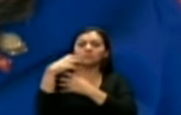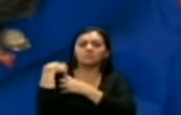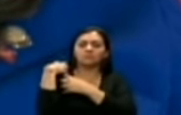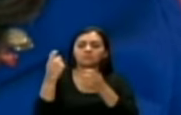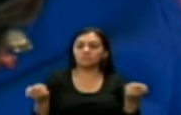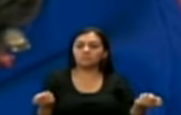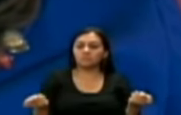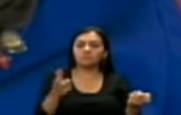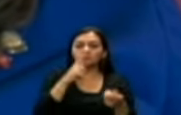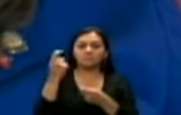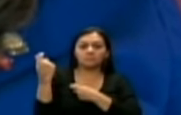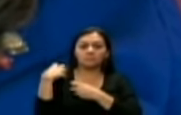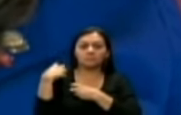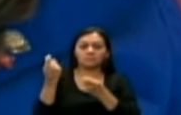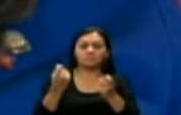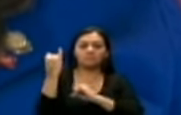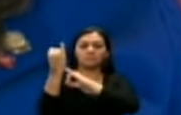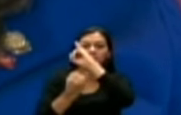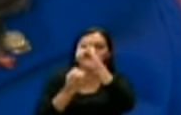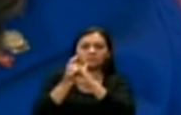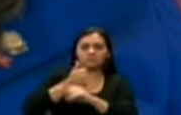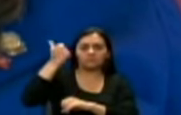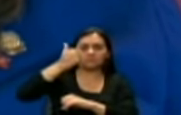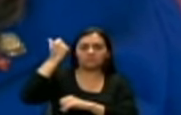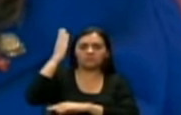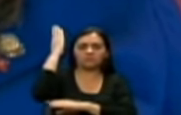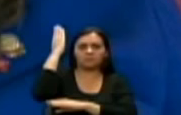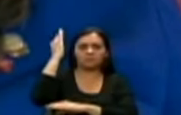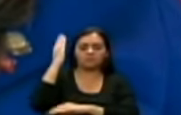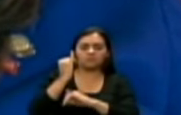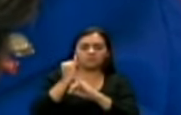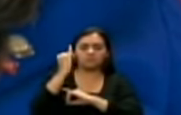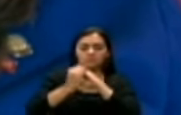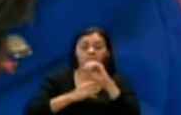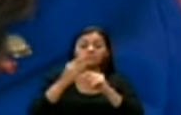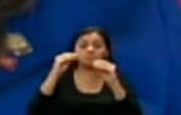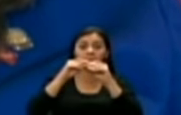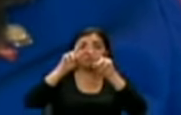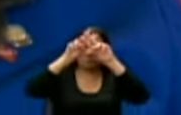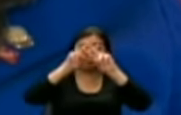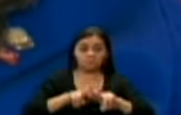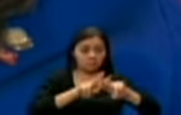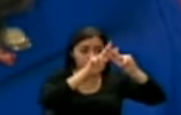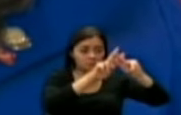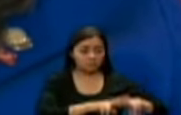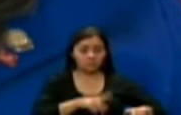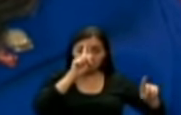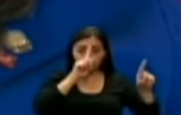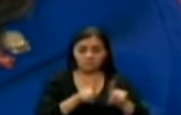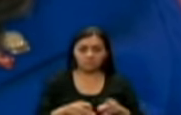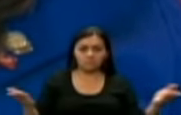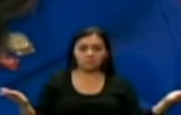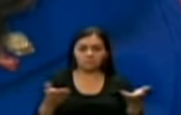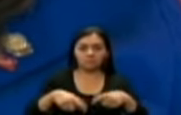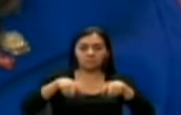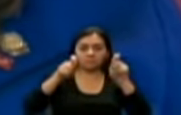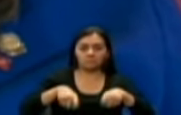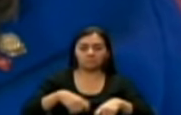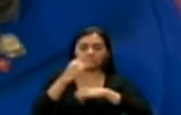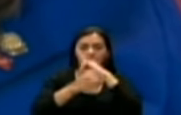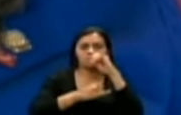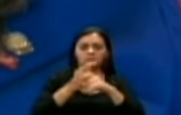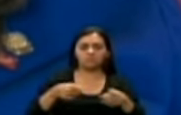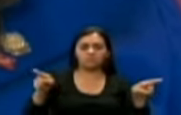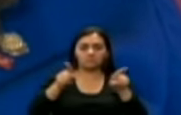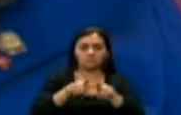facilitador internacional, así como la verificación de los acuerdos que se tomen por la comunidad internacional y los